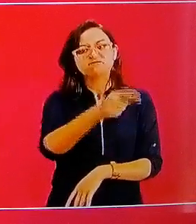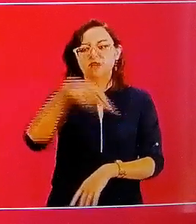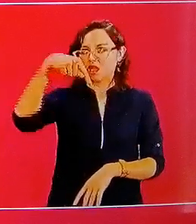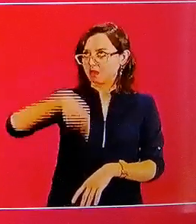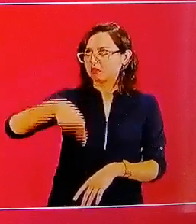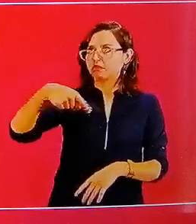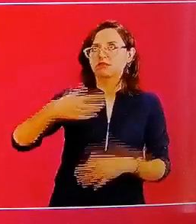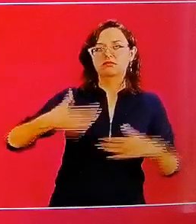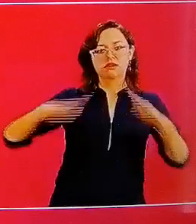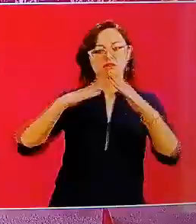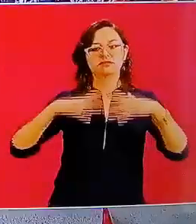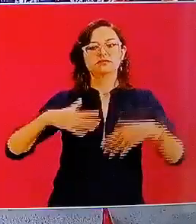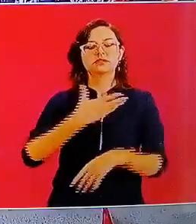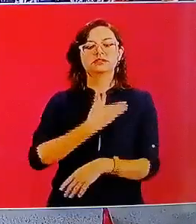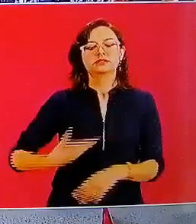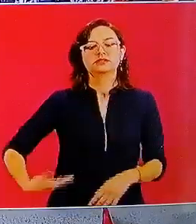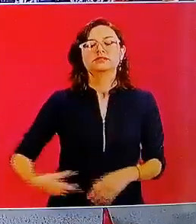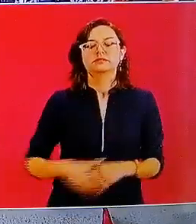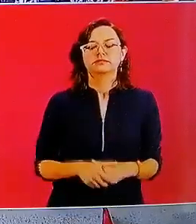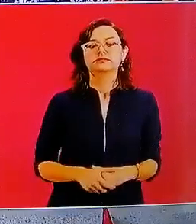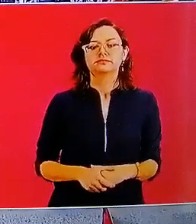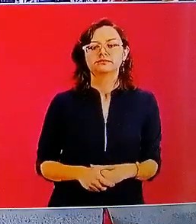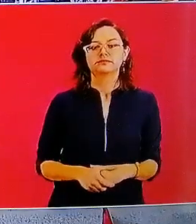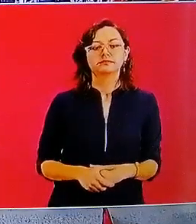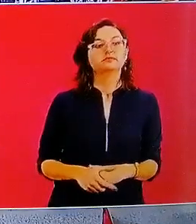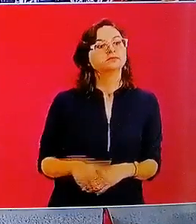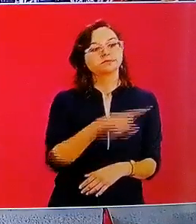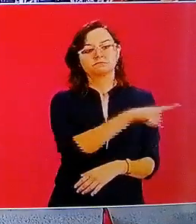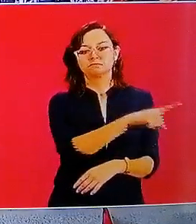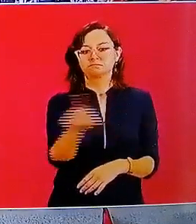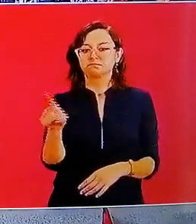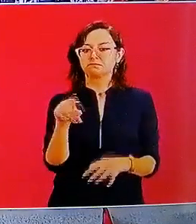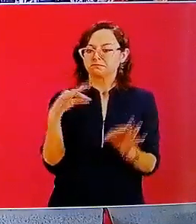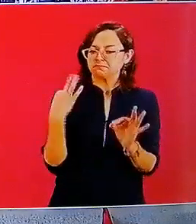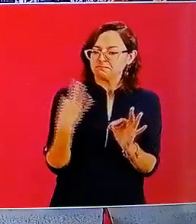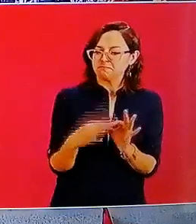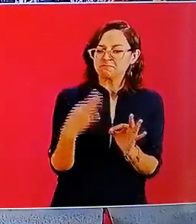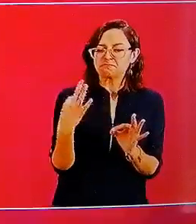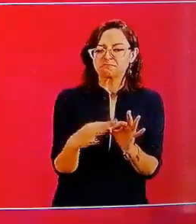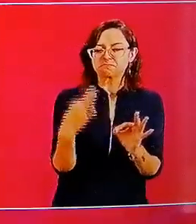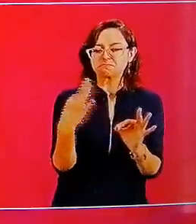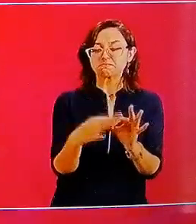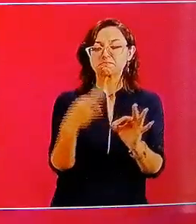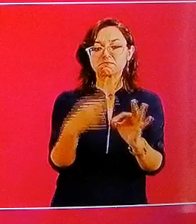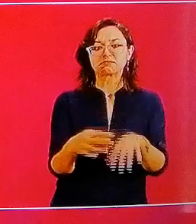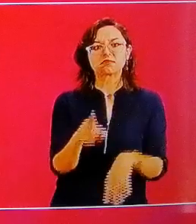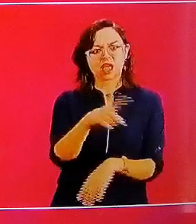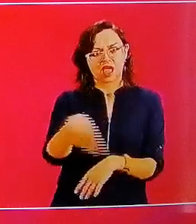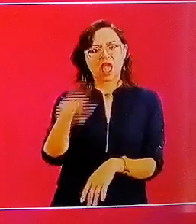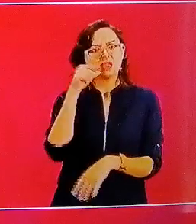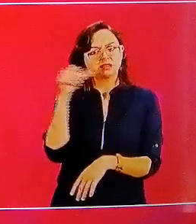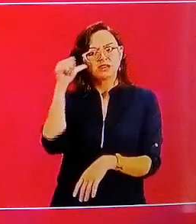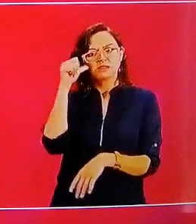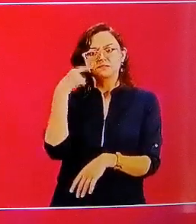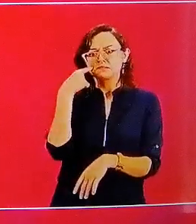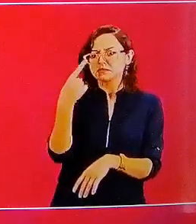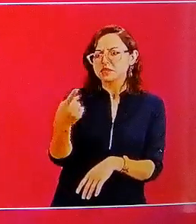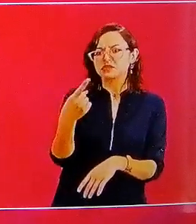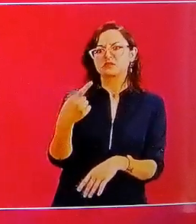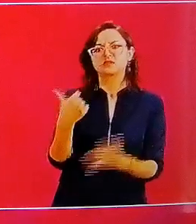Palacio Nacional, que se están portando. ¿Vieron la carta de ayer de un médico